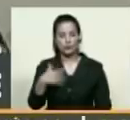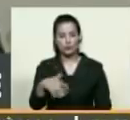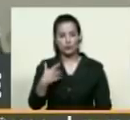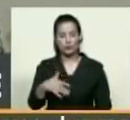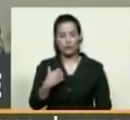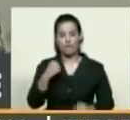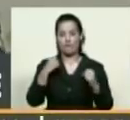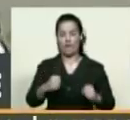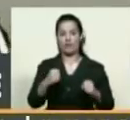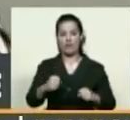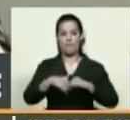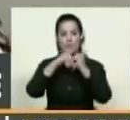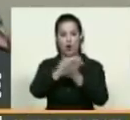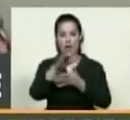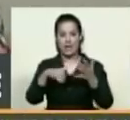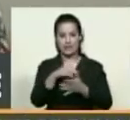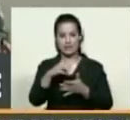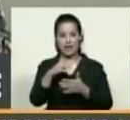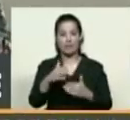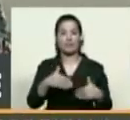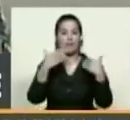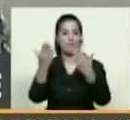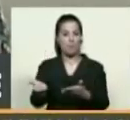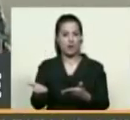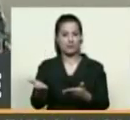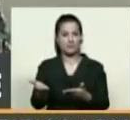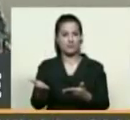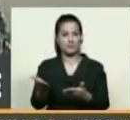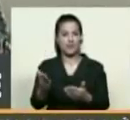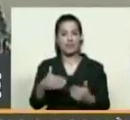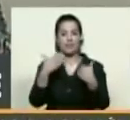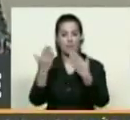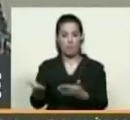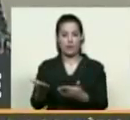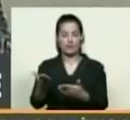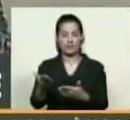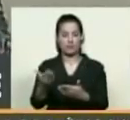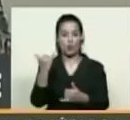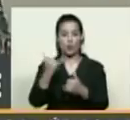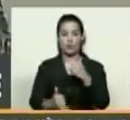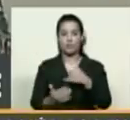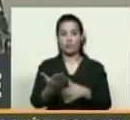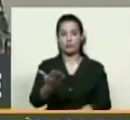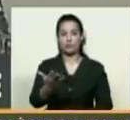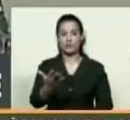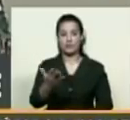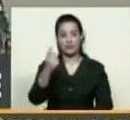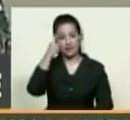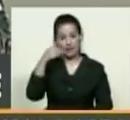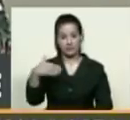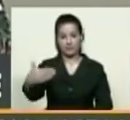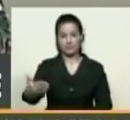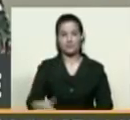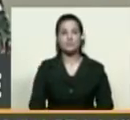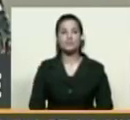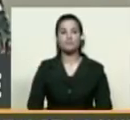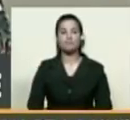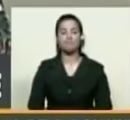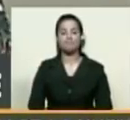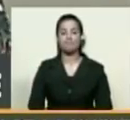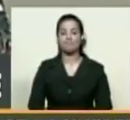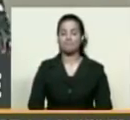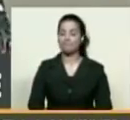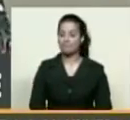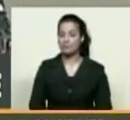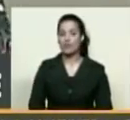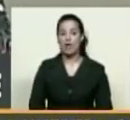la violencia que vendrían y que se desarrollaría en los siguientes días. Desde el mismo